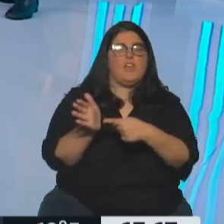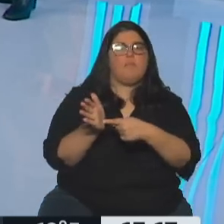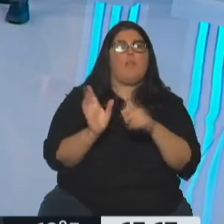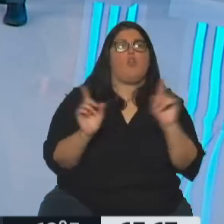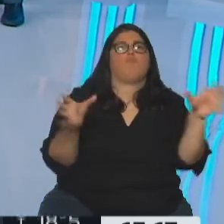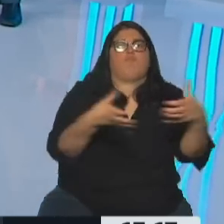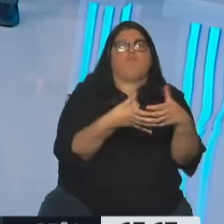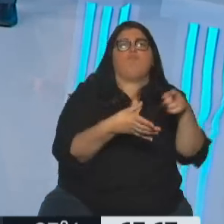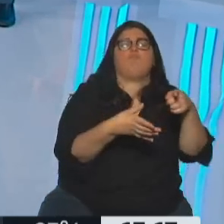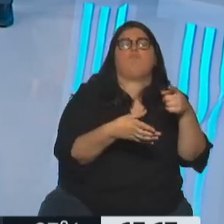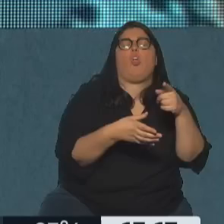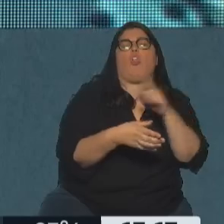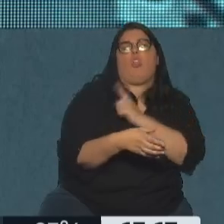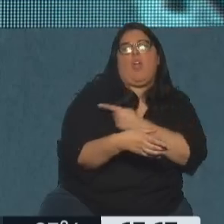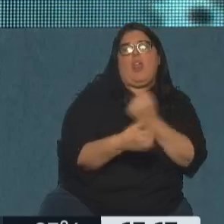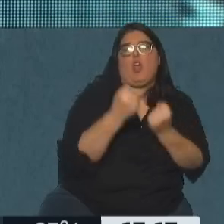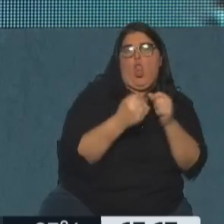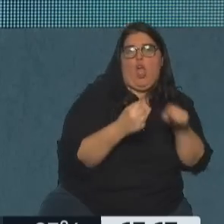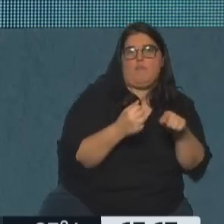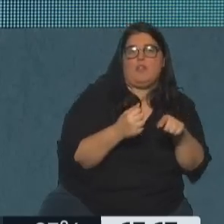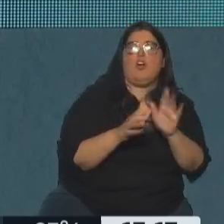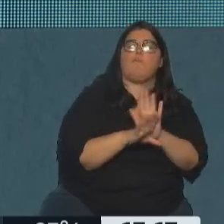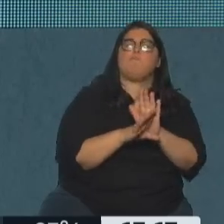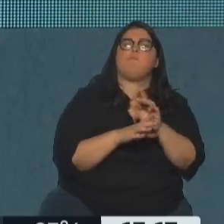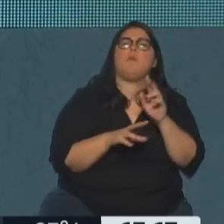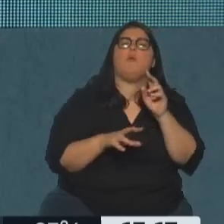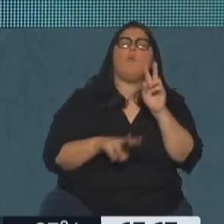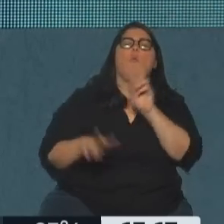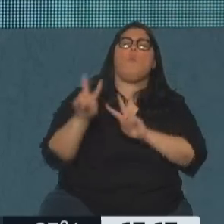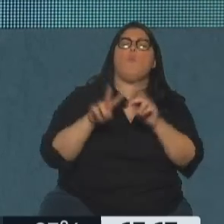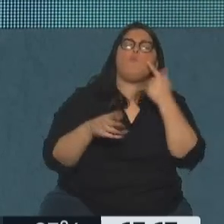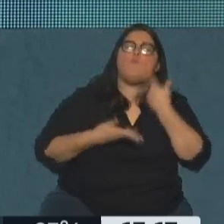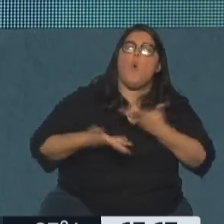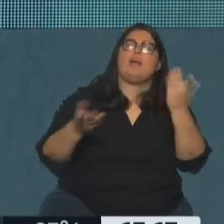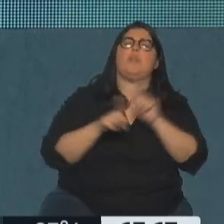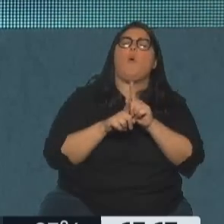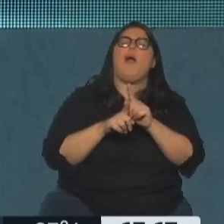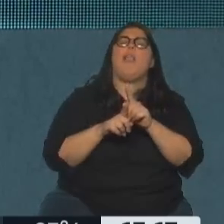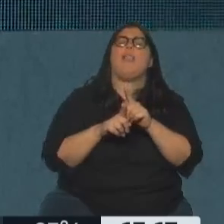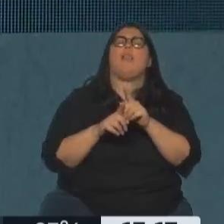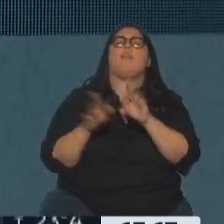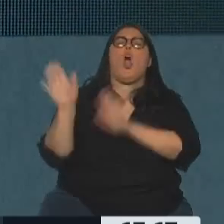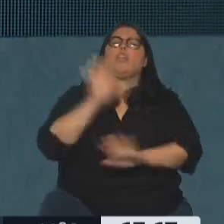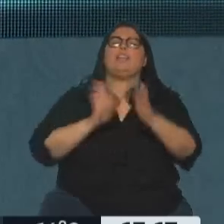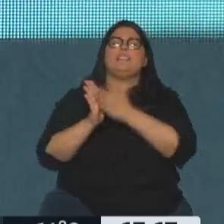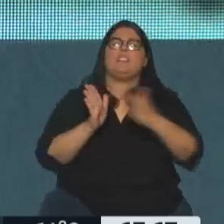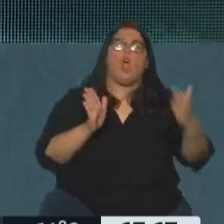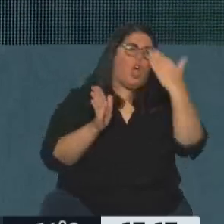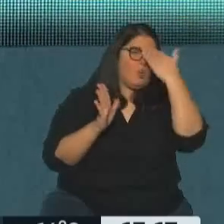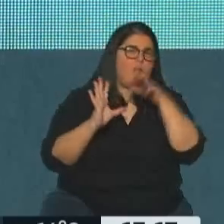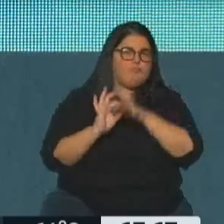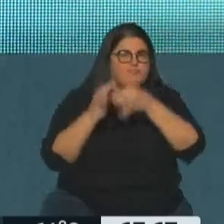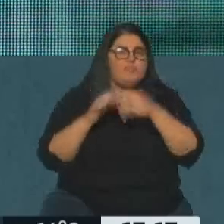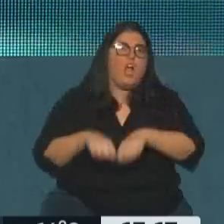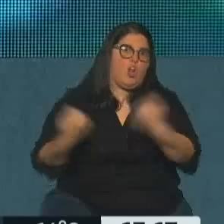también muy importante porque alertaba contra la ruptura del orden constitucional. ¿Y por qué es importante? No porque el poder económico